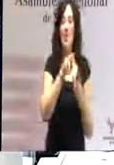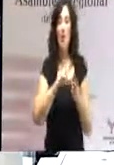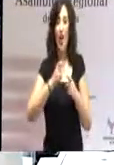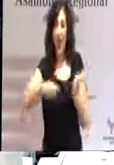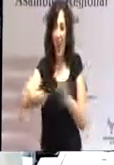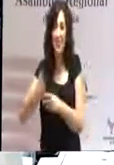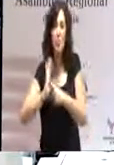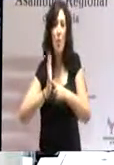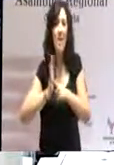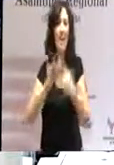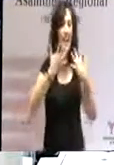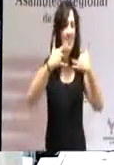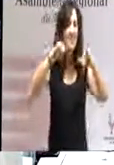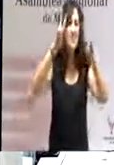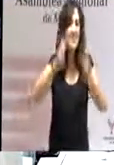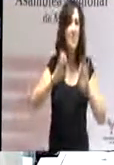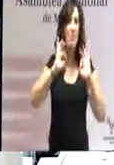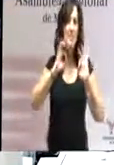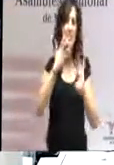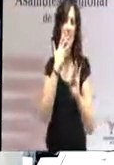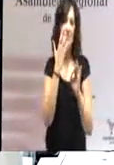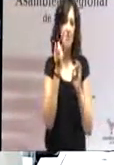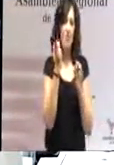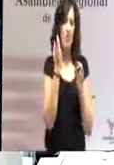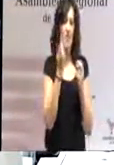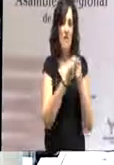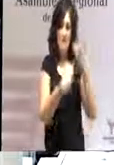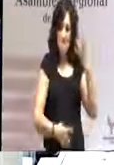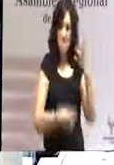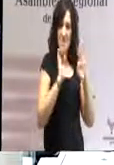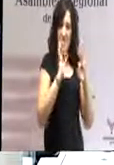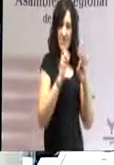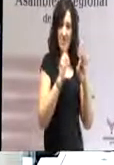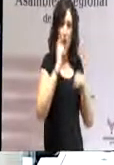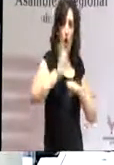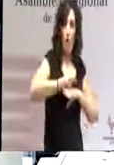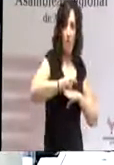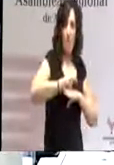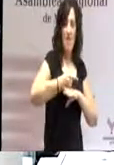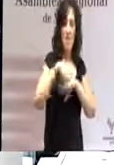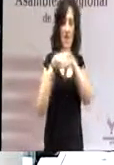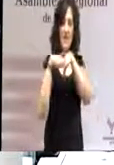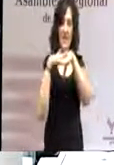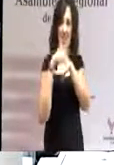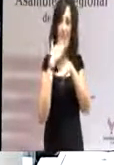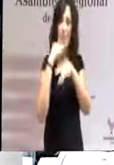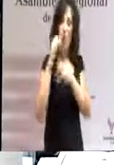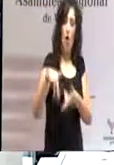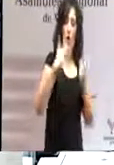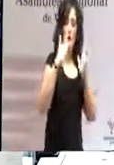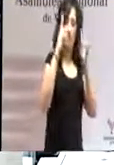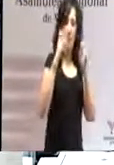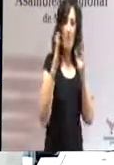podía usted conseguir arrancar de la ministra Tejerina la aprobación de la orden ministerial de la concesión del